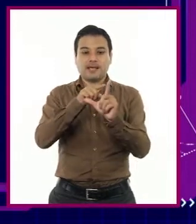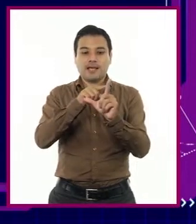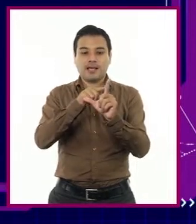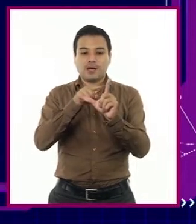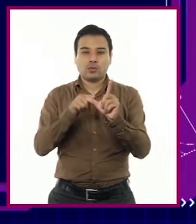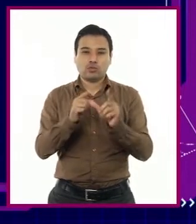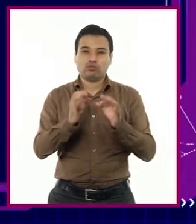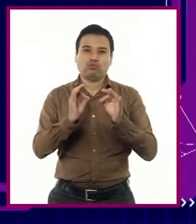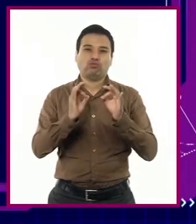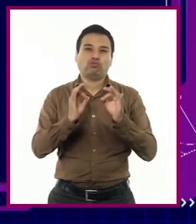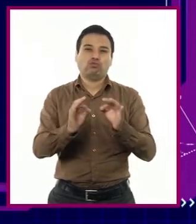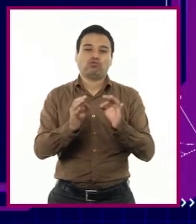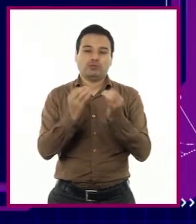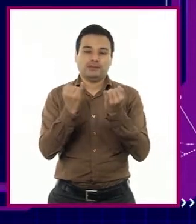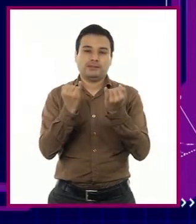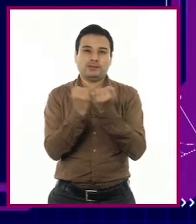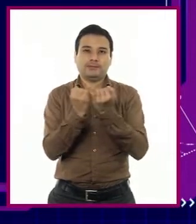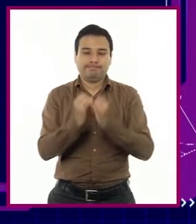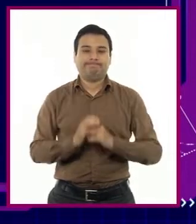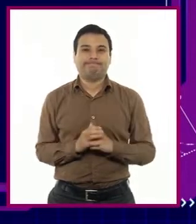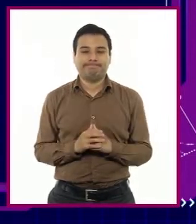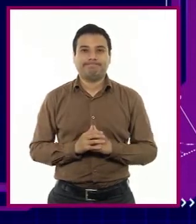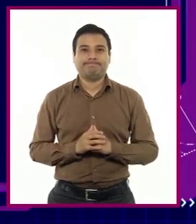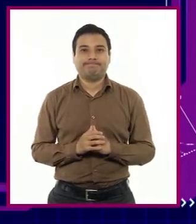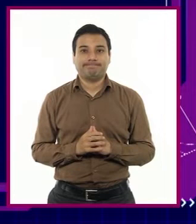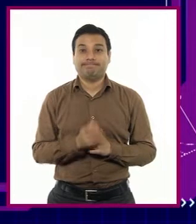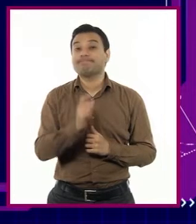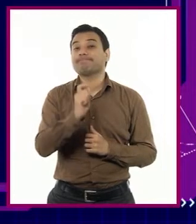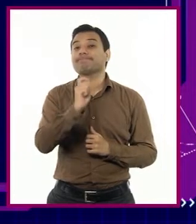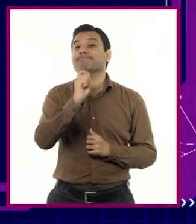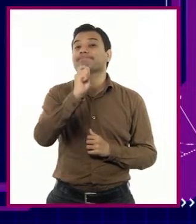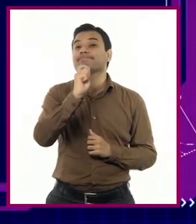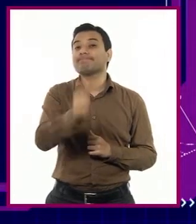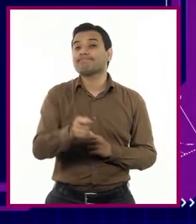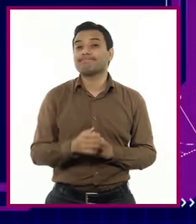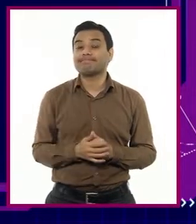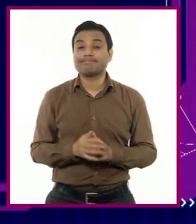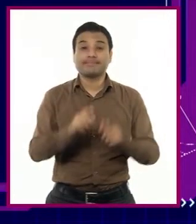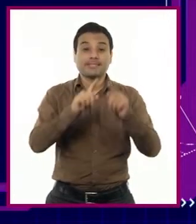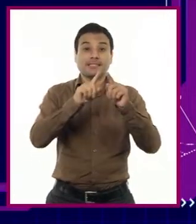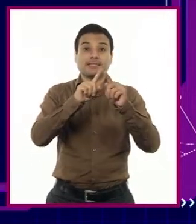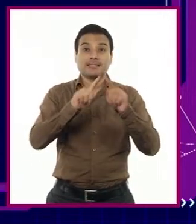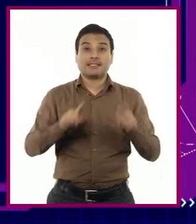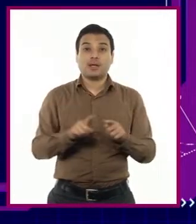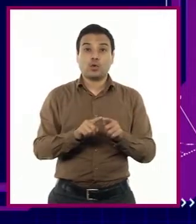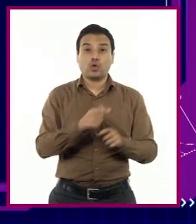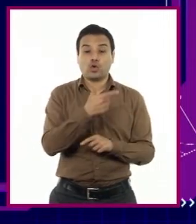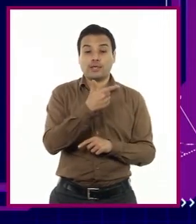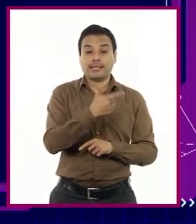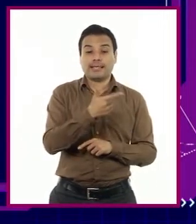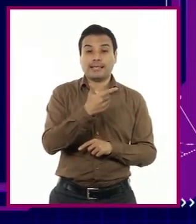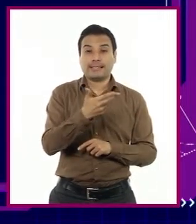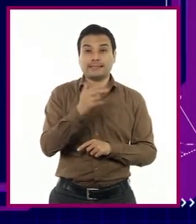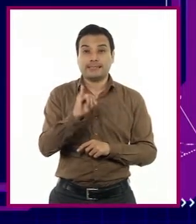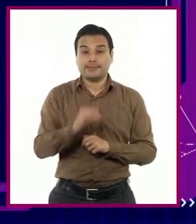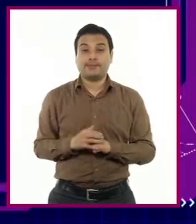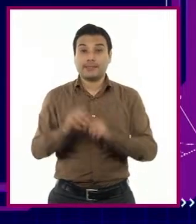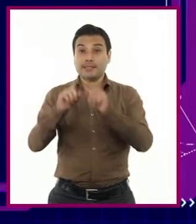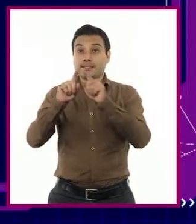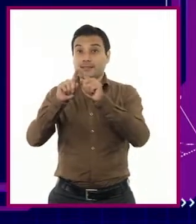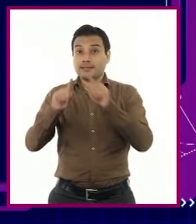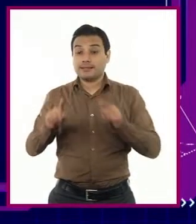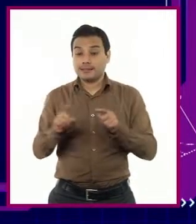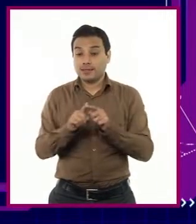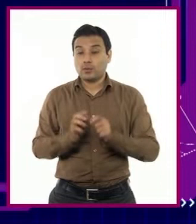estos lados. Por lo tanto, podemos establecer que el triángulo GHI es congruente al